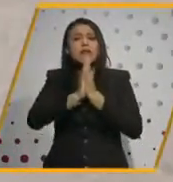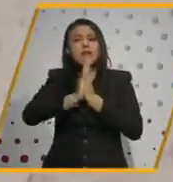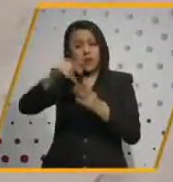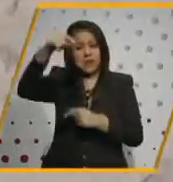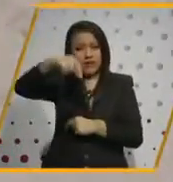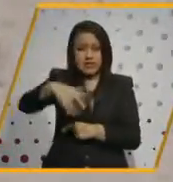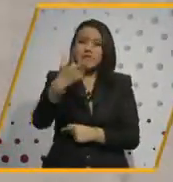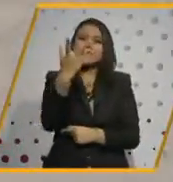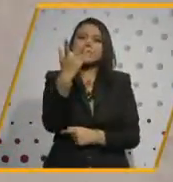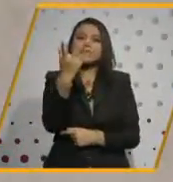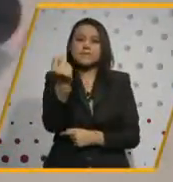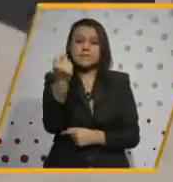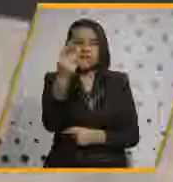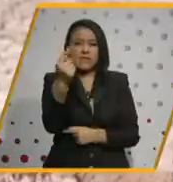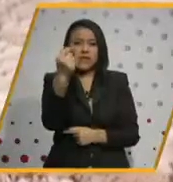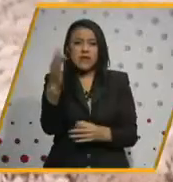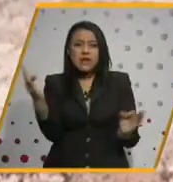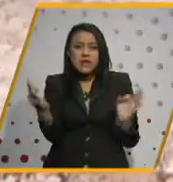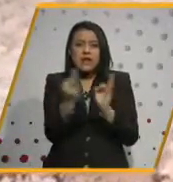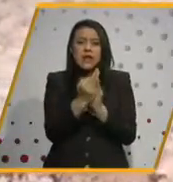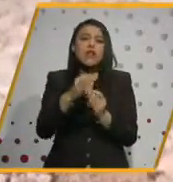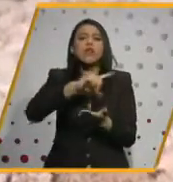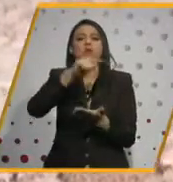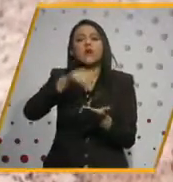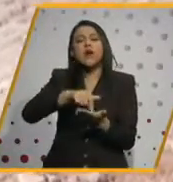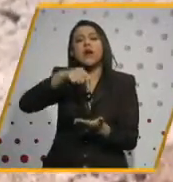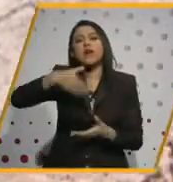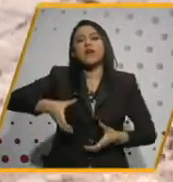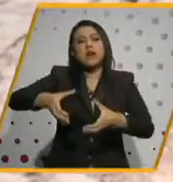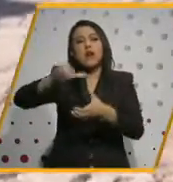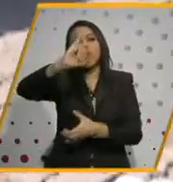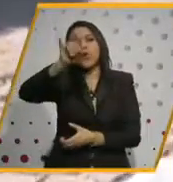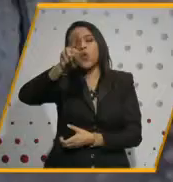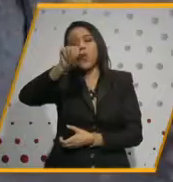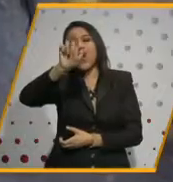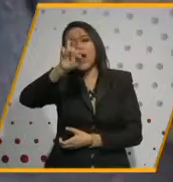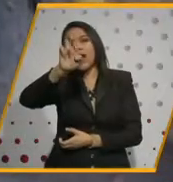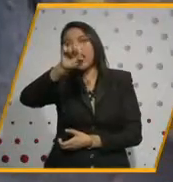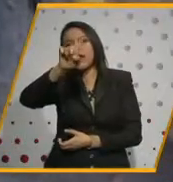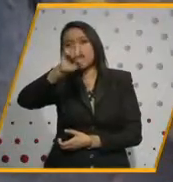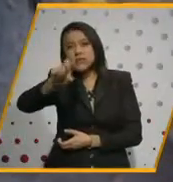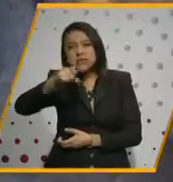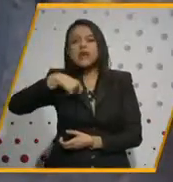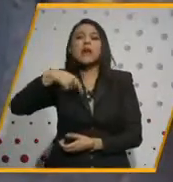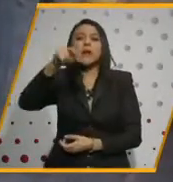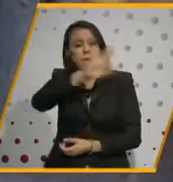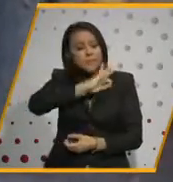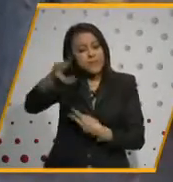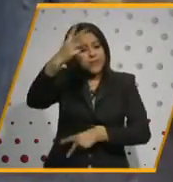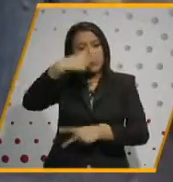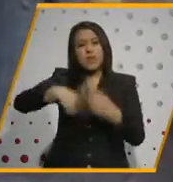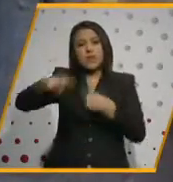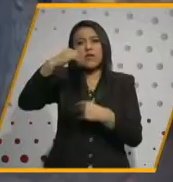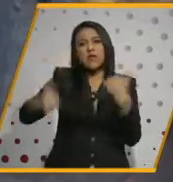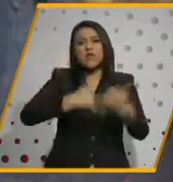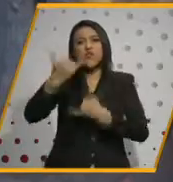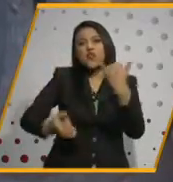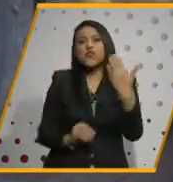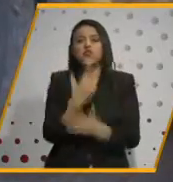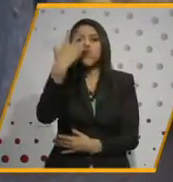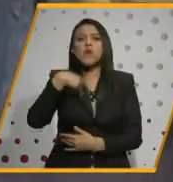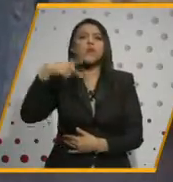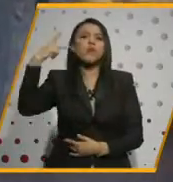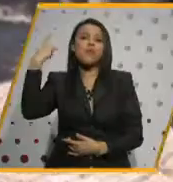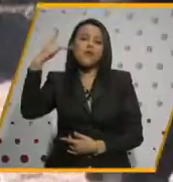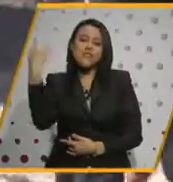acerque a las instalaciones de TV Azteca en Avenida Juárez 1509 y nos traiga un juguete nuevo, ese que hará que un niño poblano